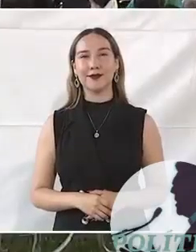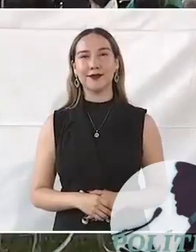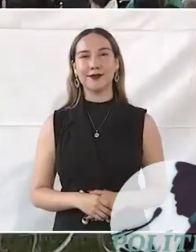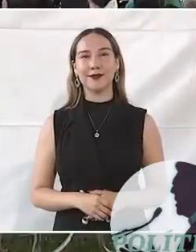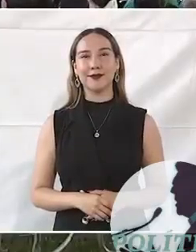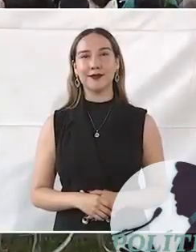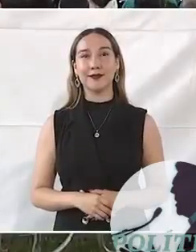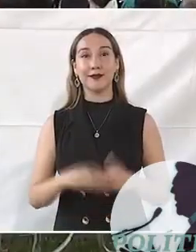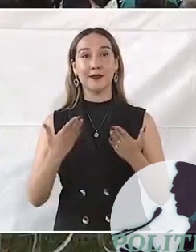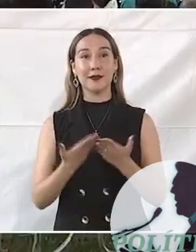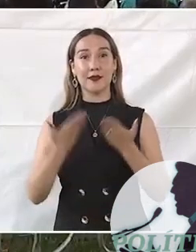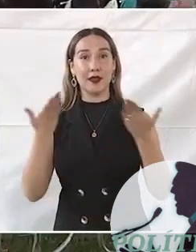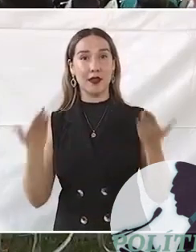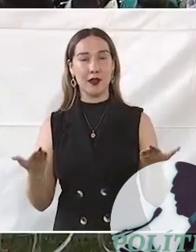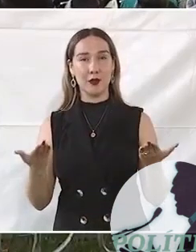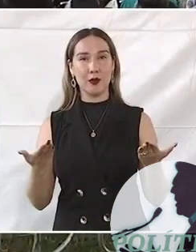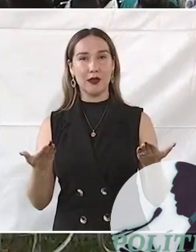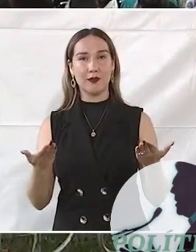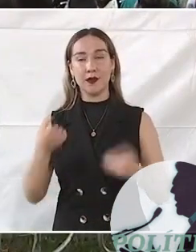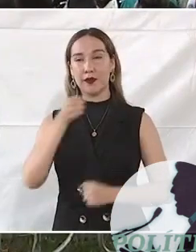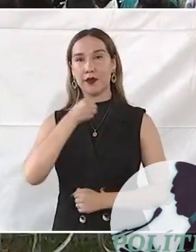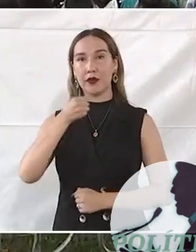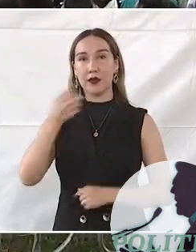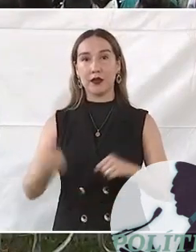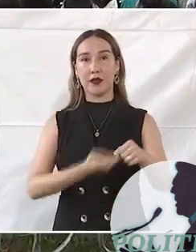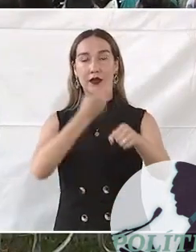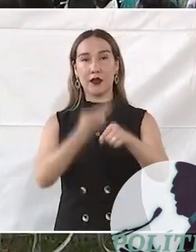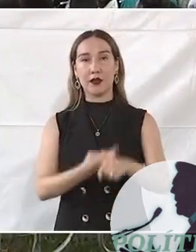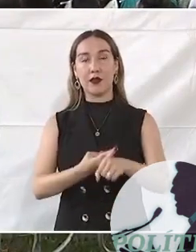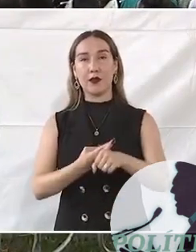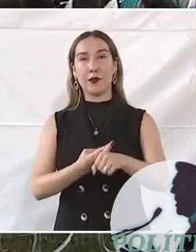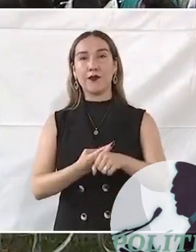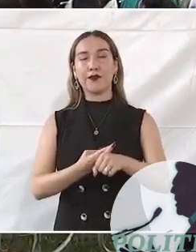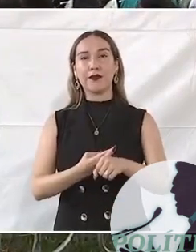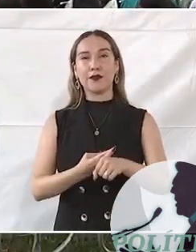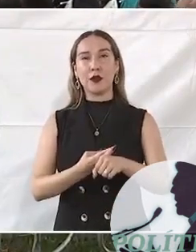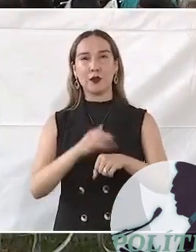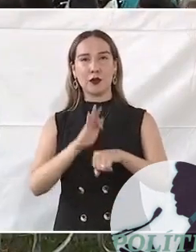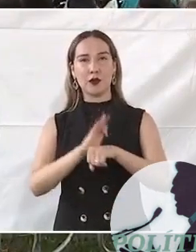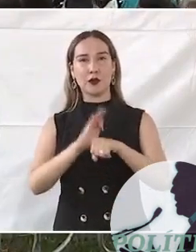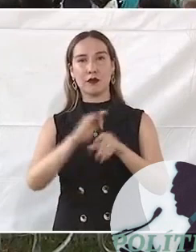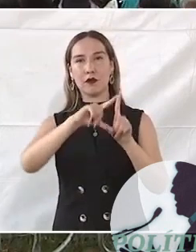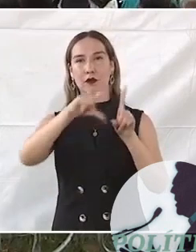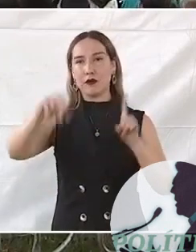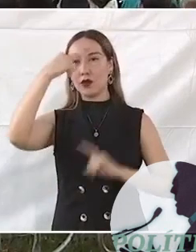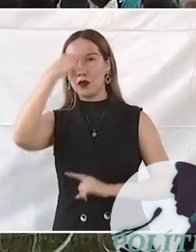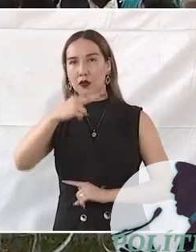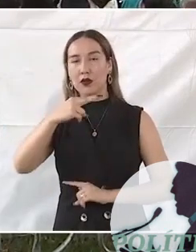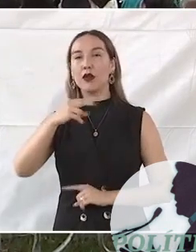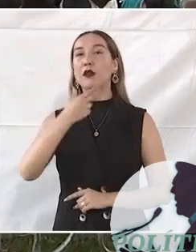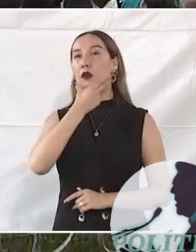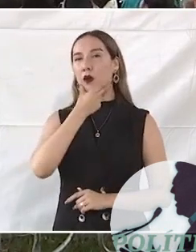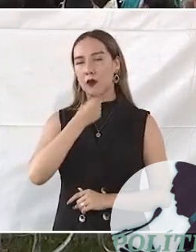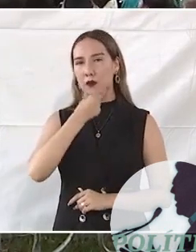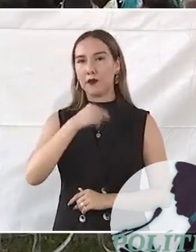A continuación, hace uso de la palabra el secretario de la Defensa Nacional, general Luis Crescencio Sandoval González.